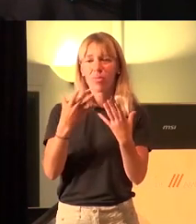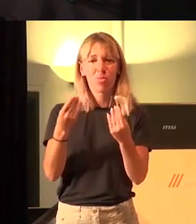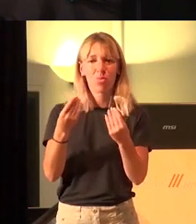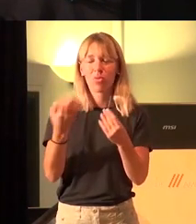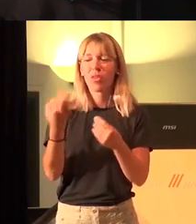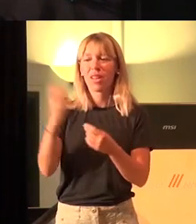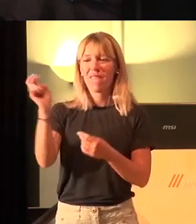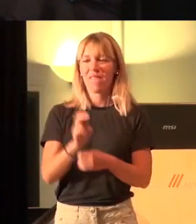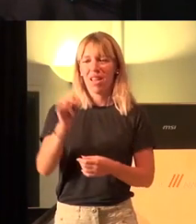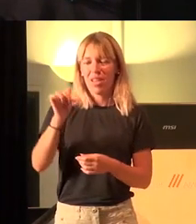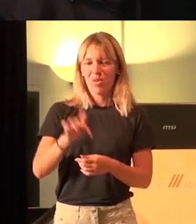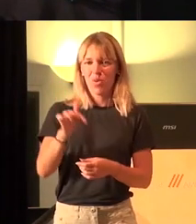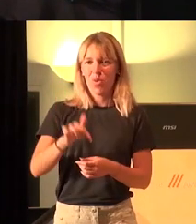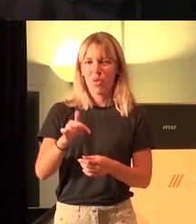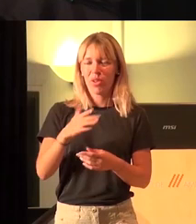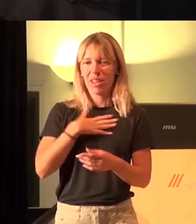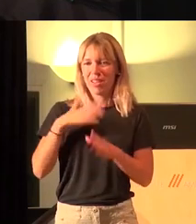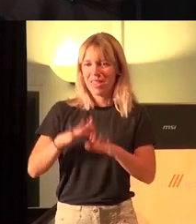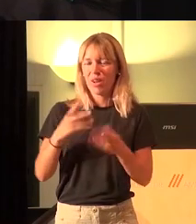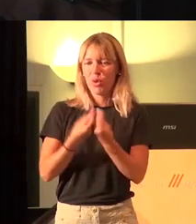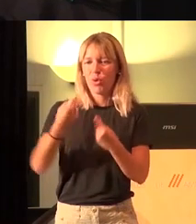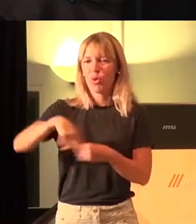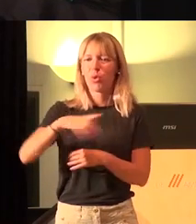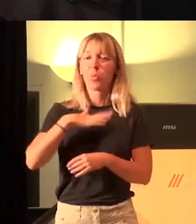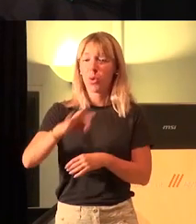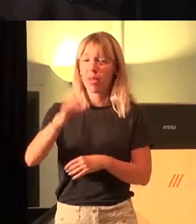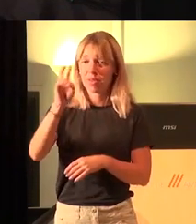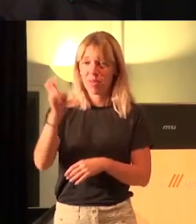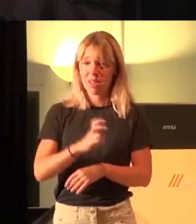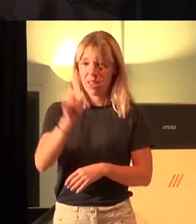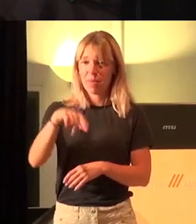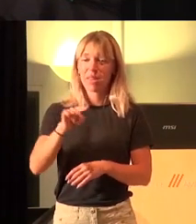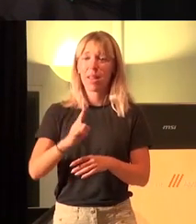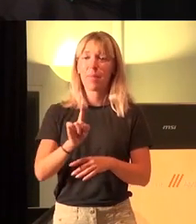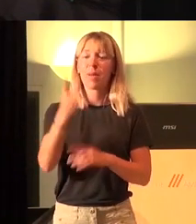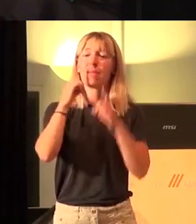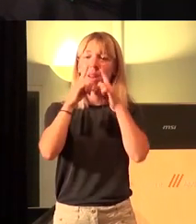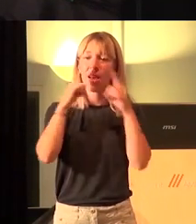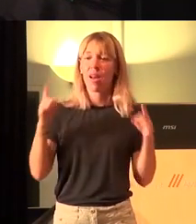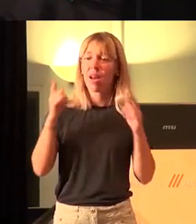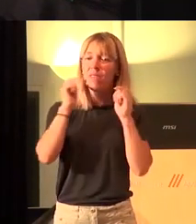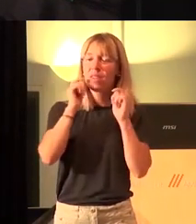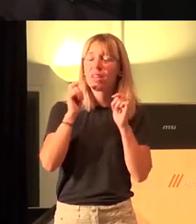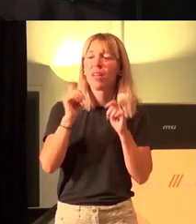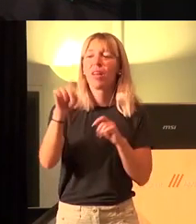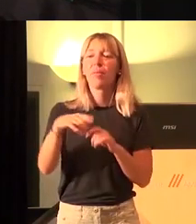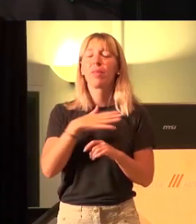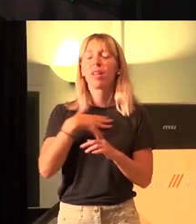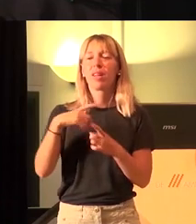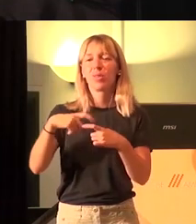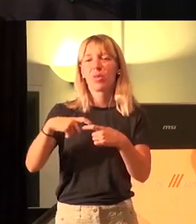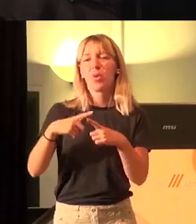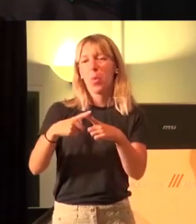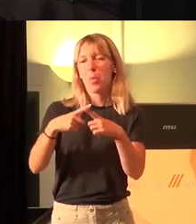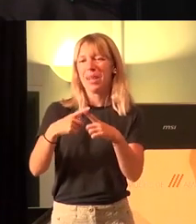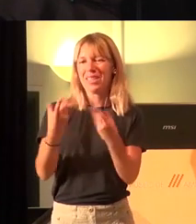que quieras estar hoy aquí con nosotros, que hayas podido venir a este primer aniversario y que quieras compartir